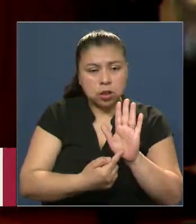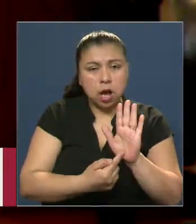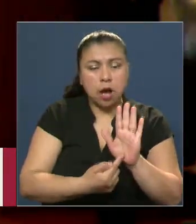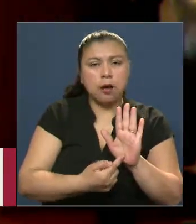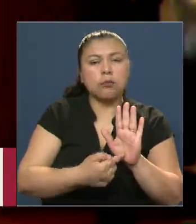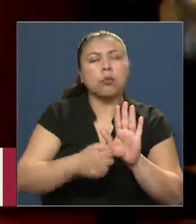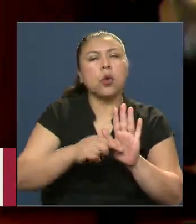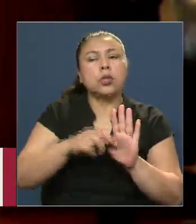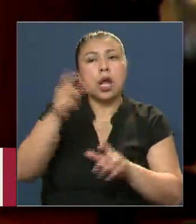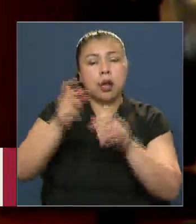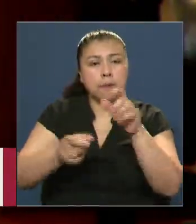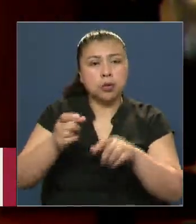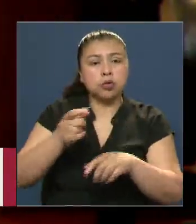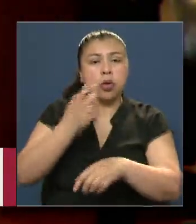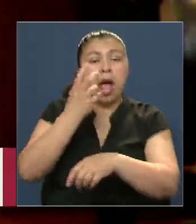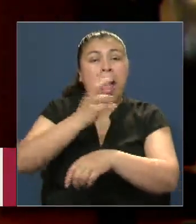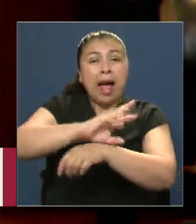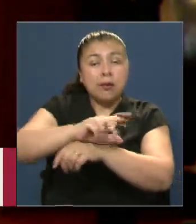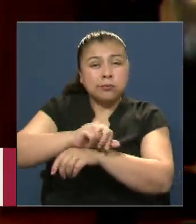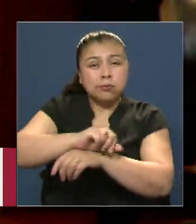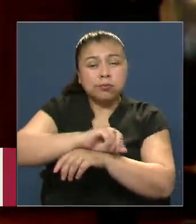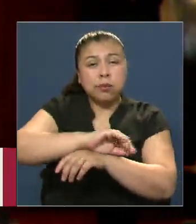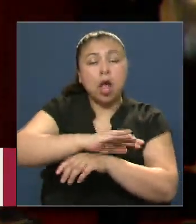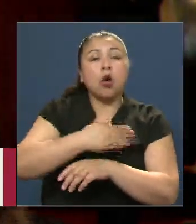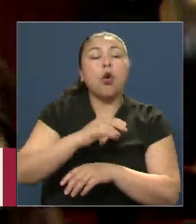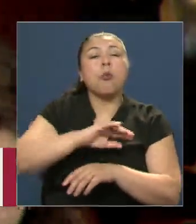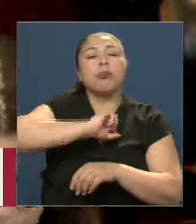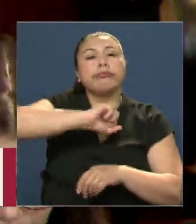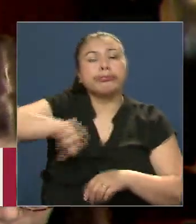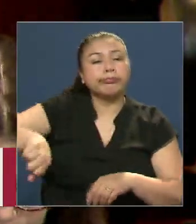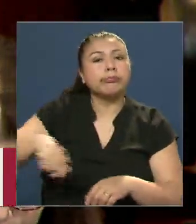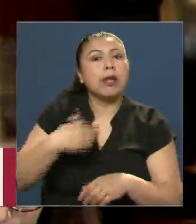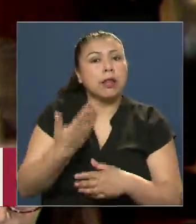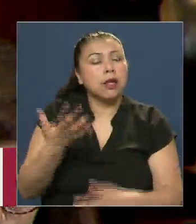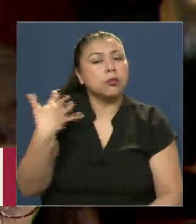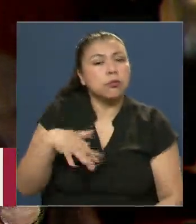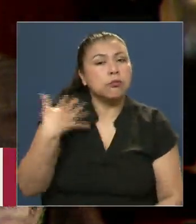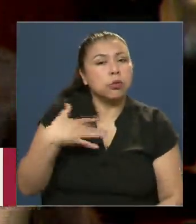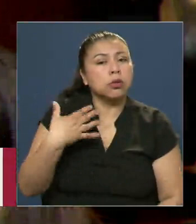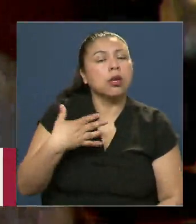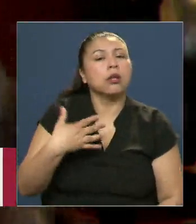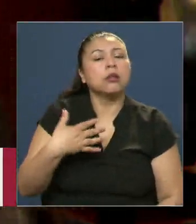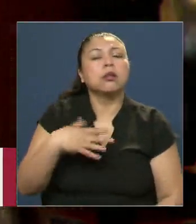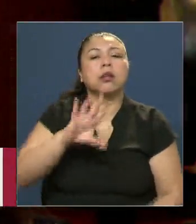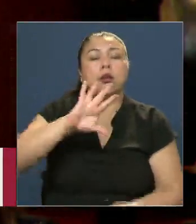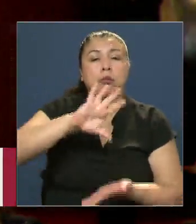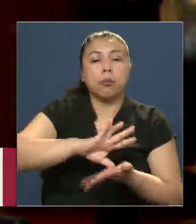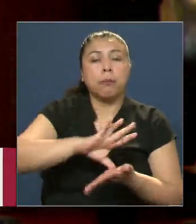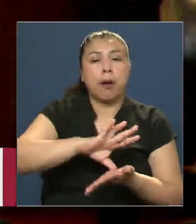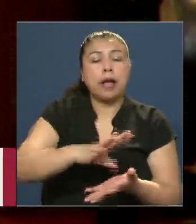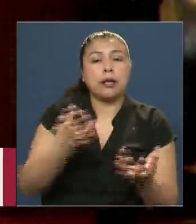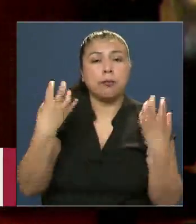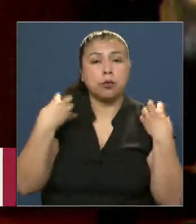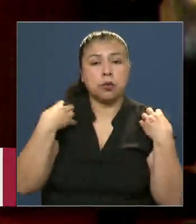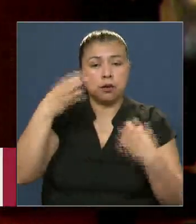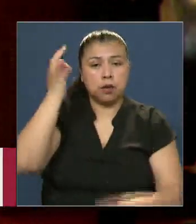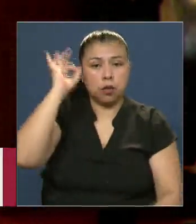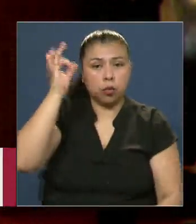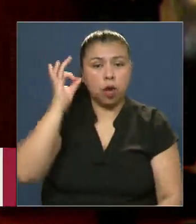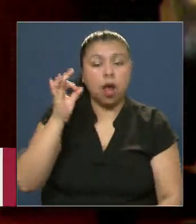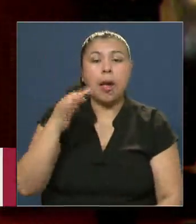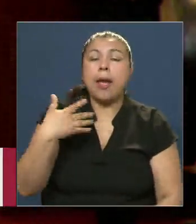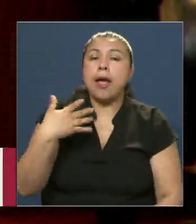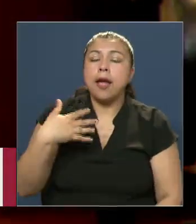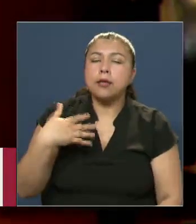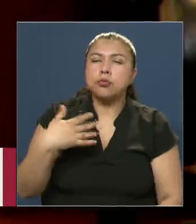actos delictivos. Es también muy importante, puesto que como país anfitrión jugamos un rol relevante